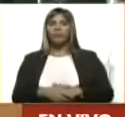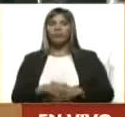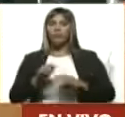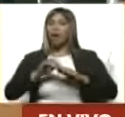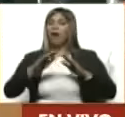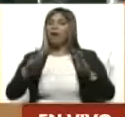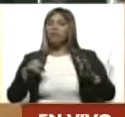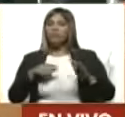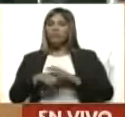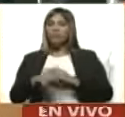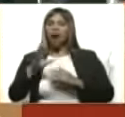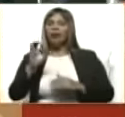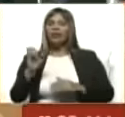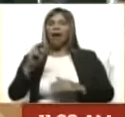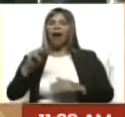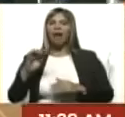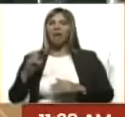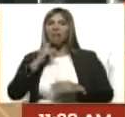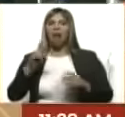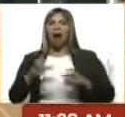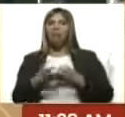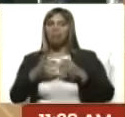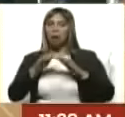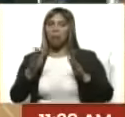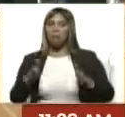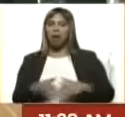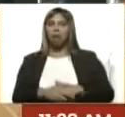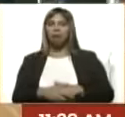galpón del CNE y quemaron las máquinas.